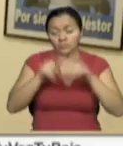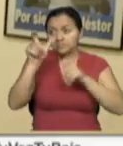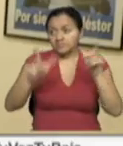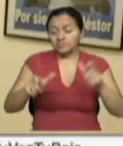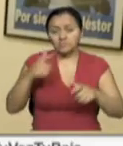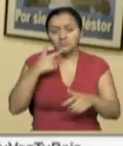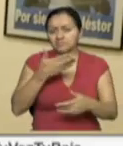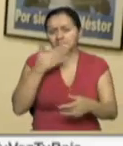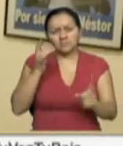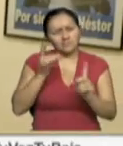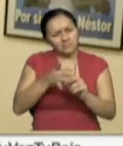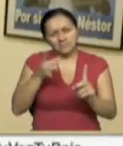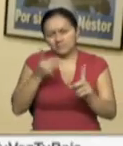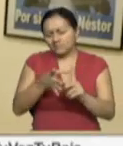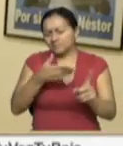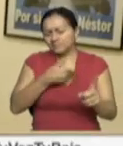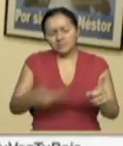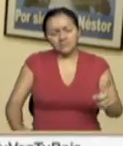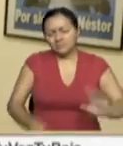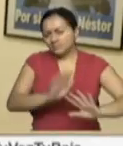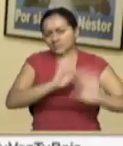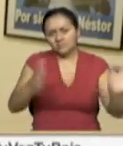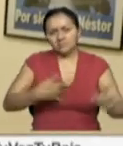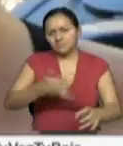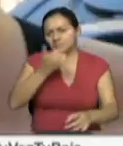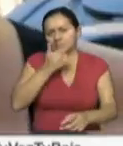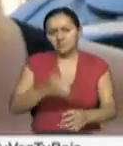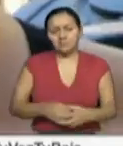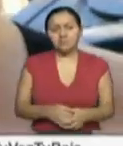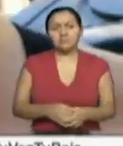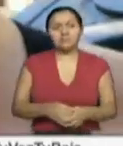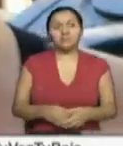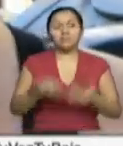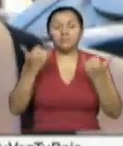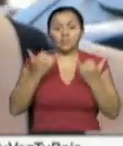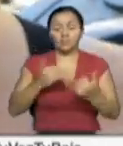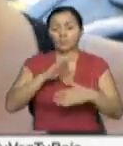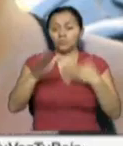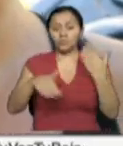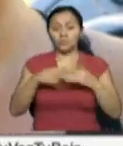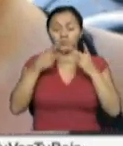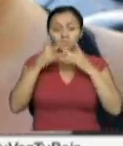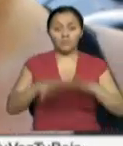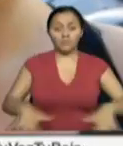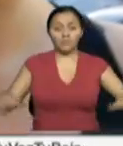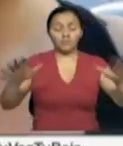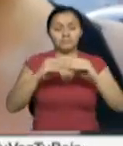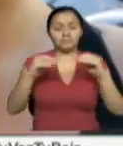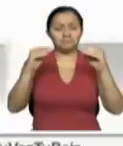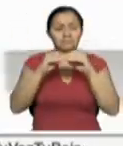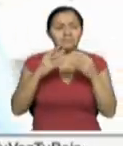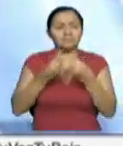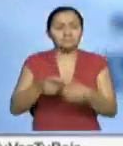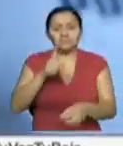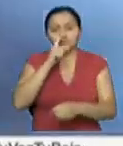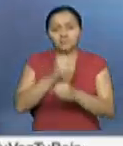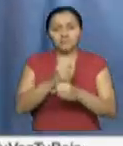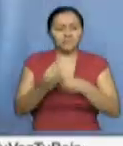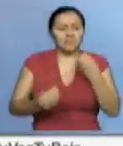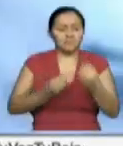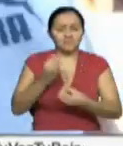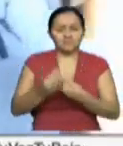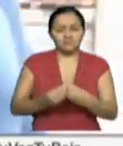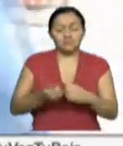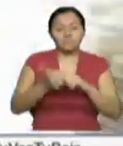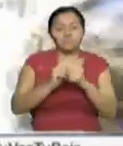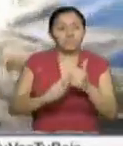pidiendo la destitución. Es una bestialidad lo que está haciendo con nosotros. Hoy en día la población afirma que su mayor temor es perder el empleo y